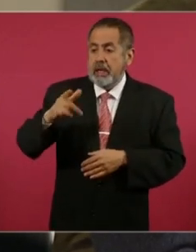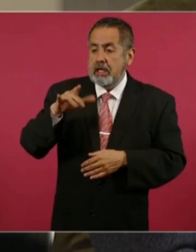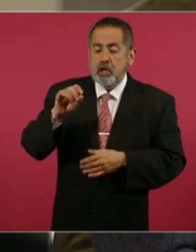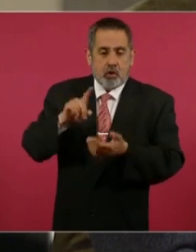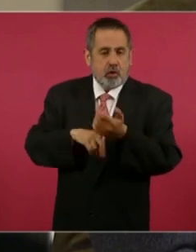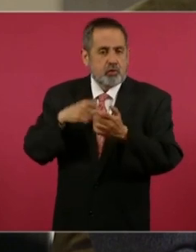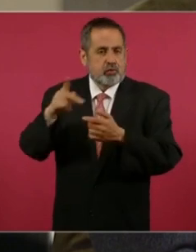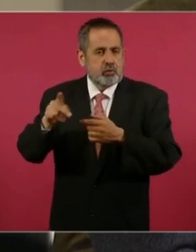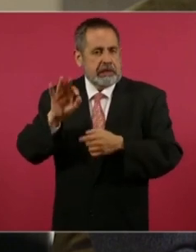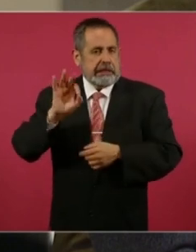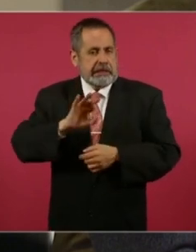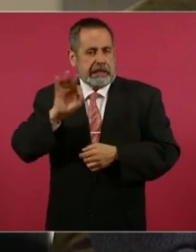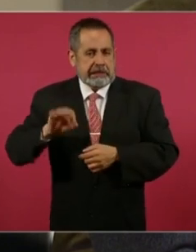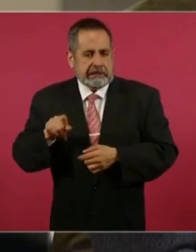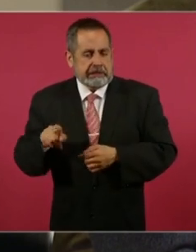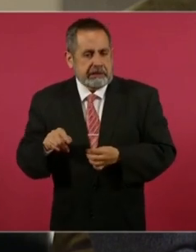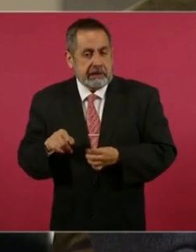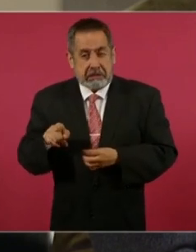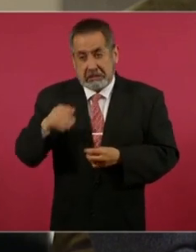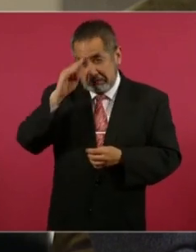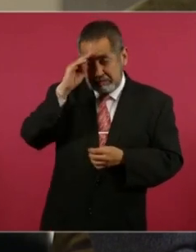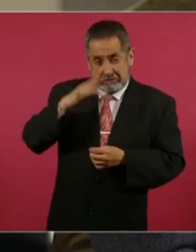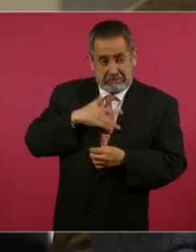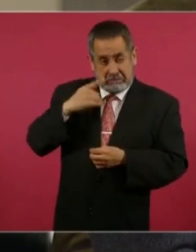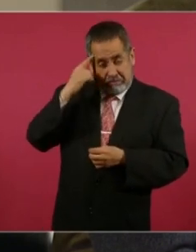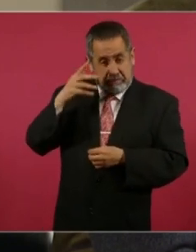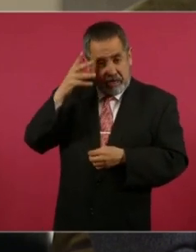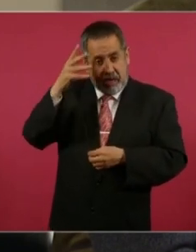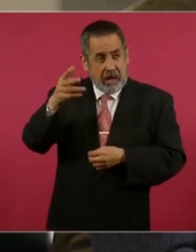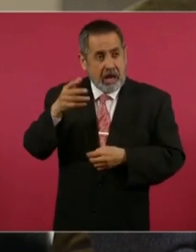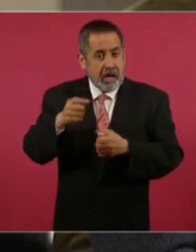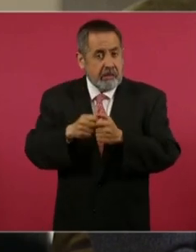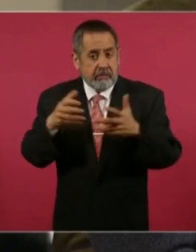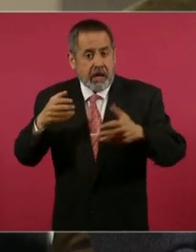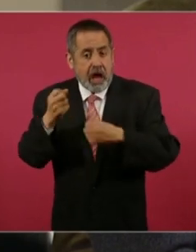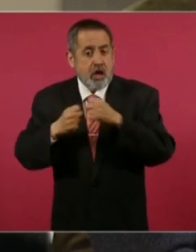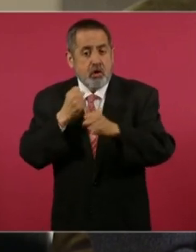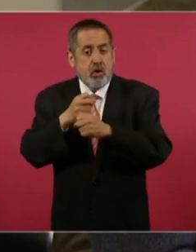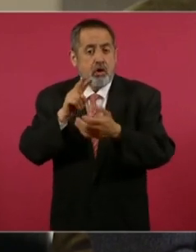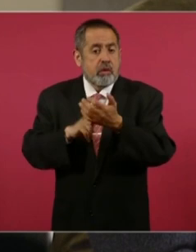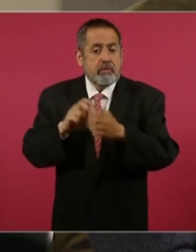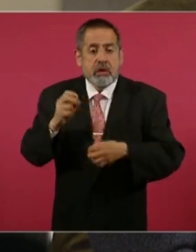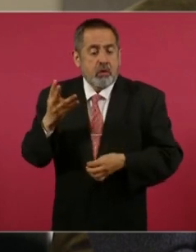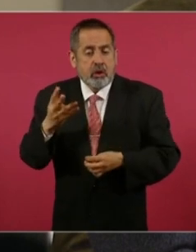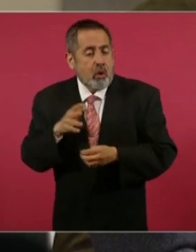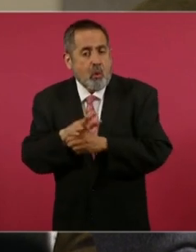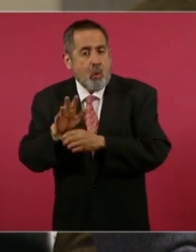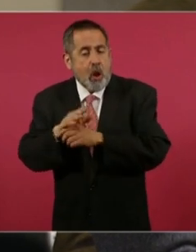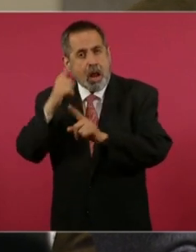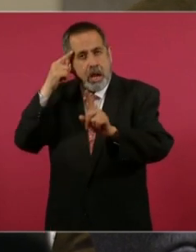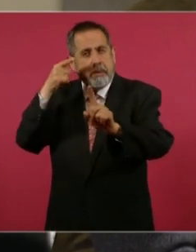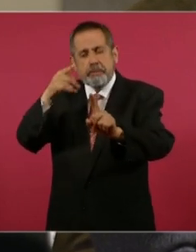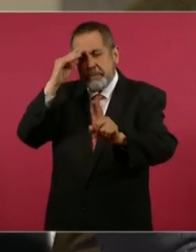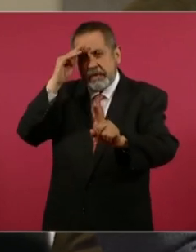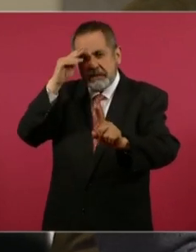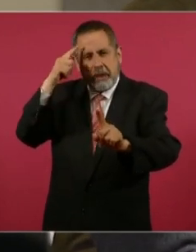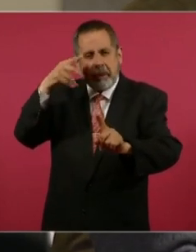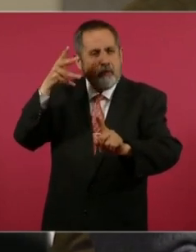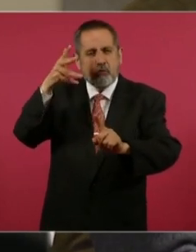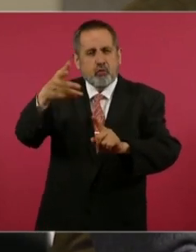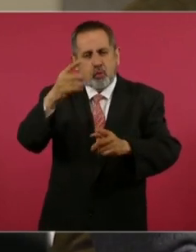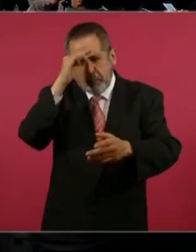intereses. ¿Estima que haya crecimiento para este 2024? ¿Y cuál es el panorama que ve